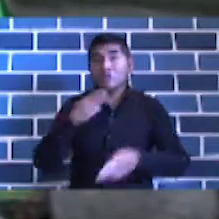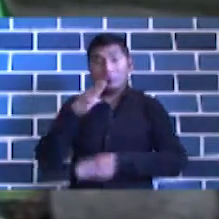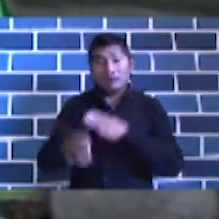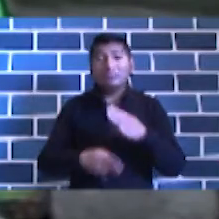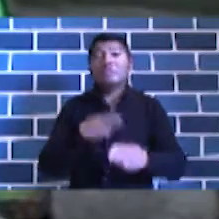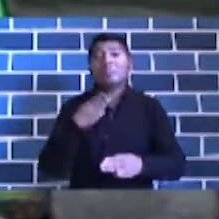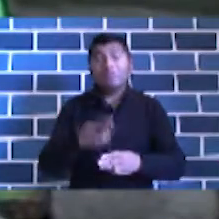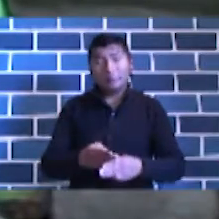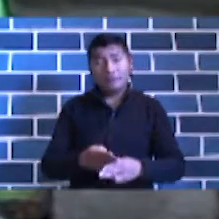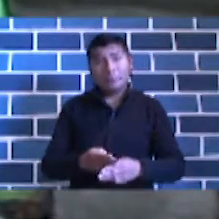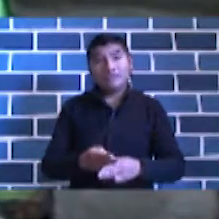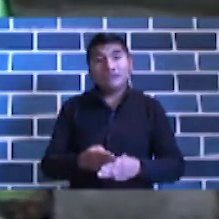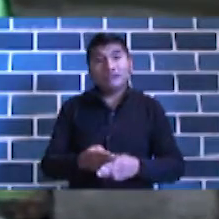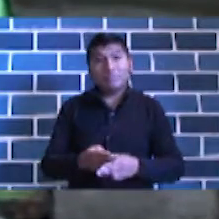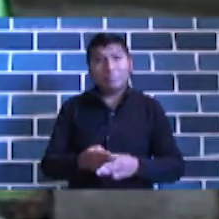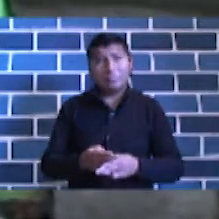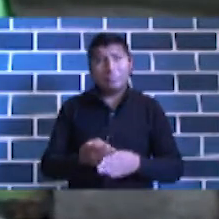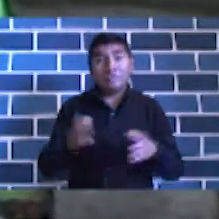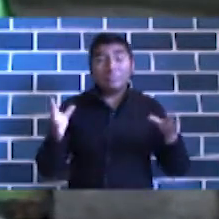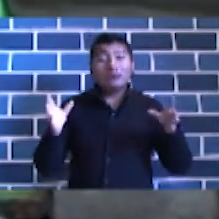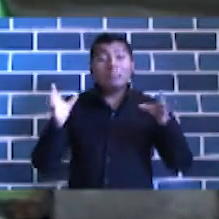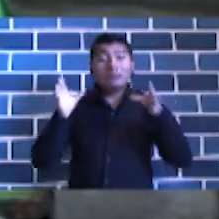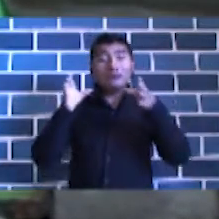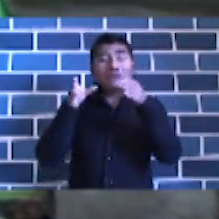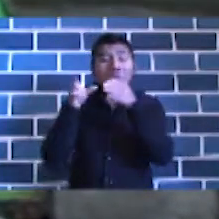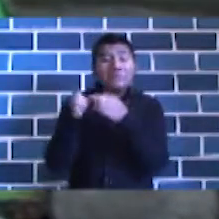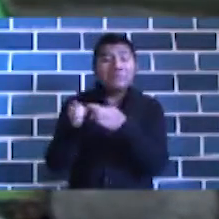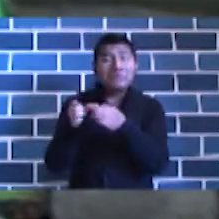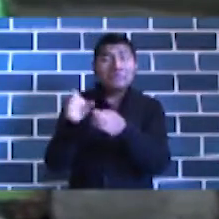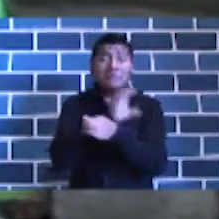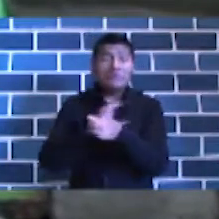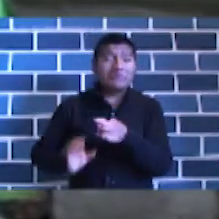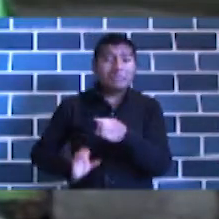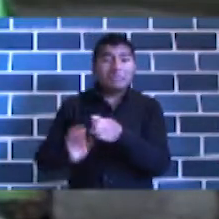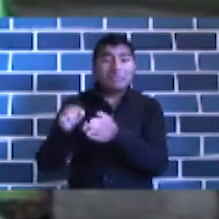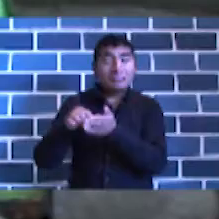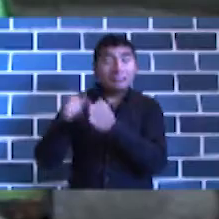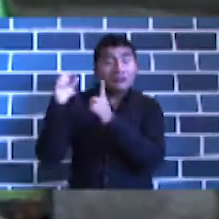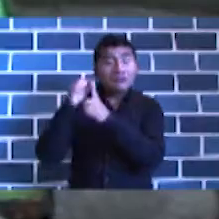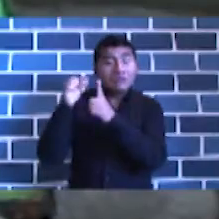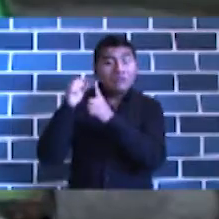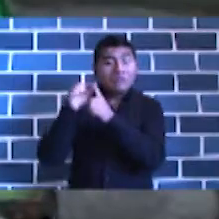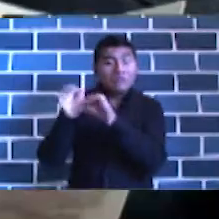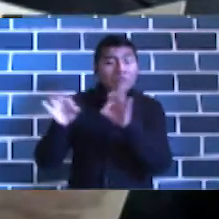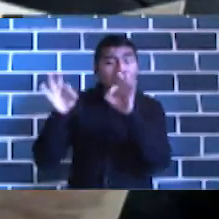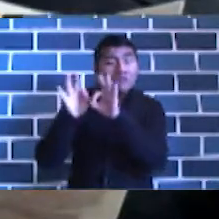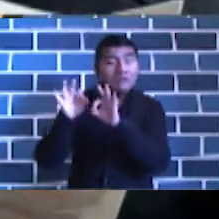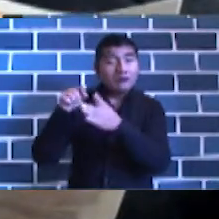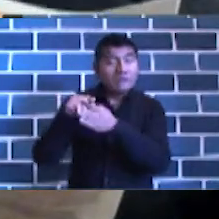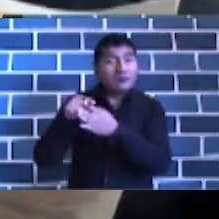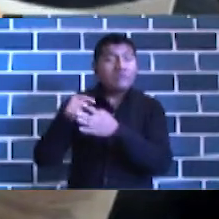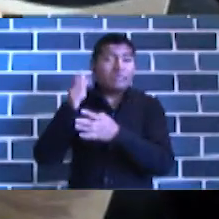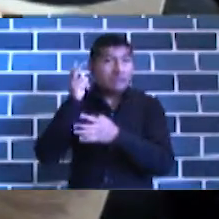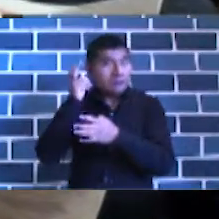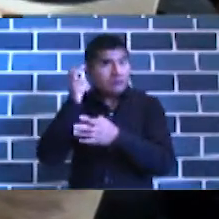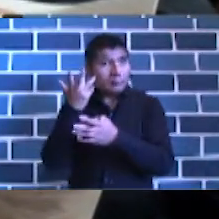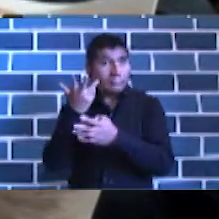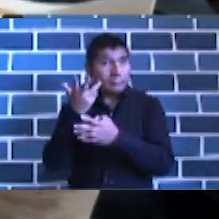mundo, y reducimos a Cristo a unas palabras claves que